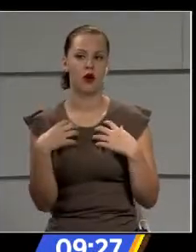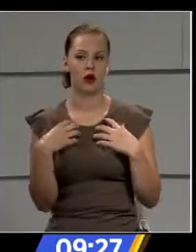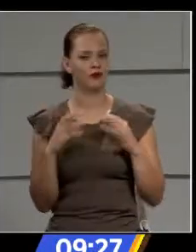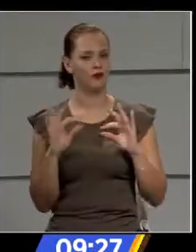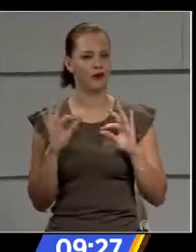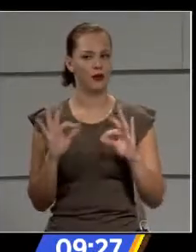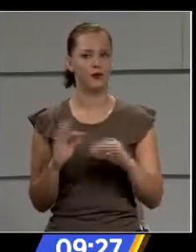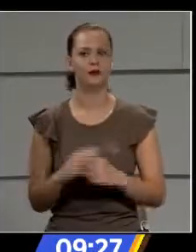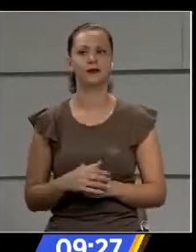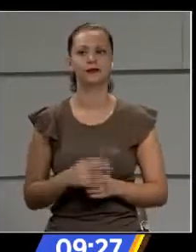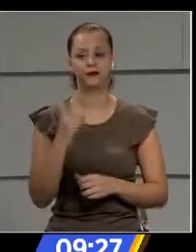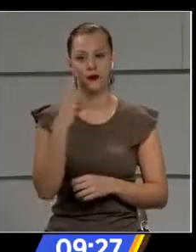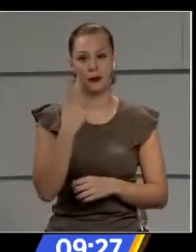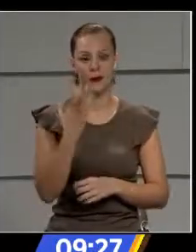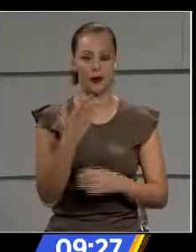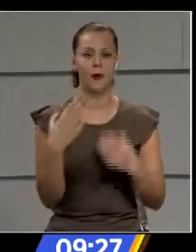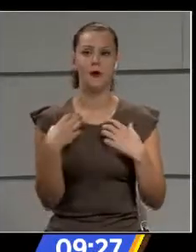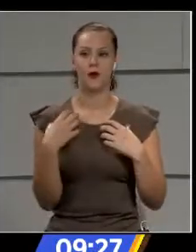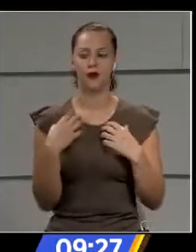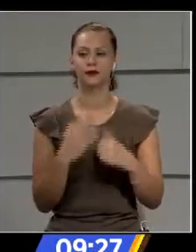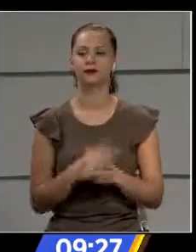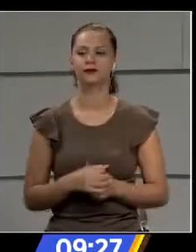bien. Okay. Ahí están los pulmones, listo.